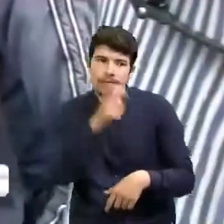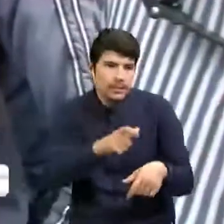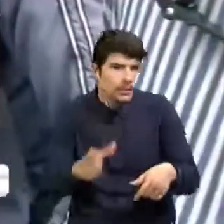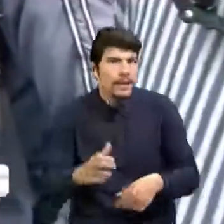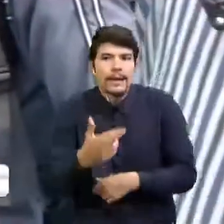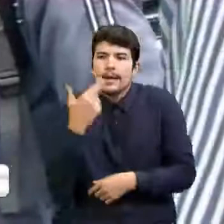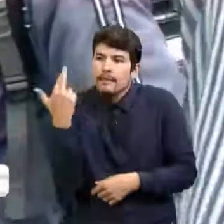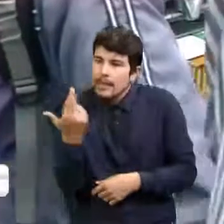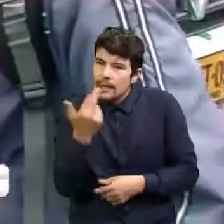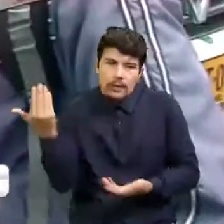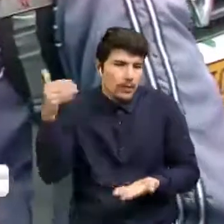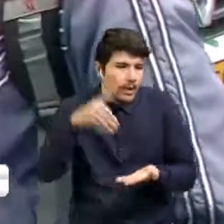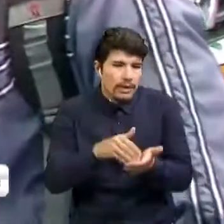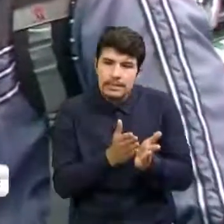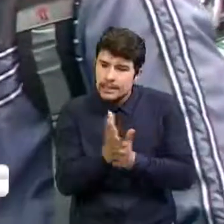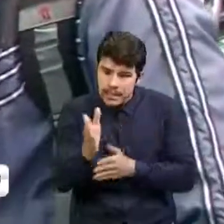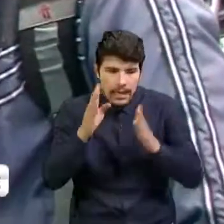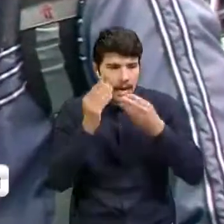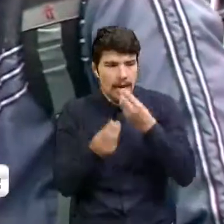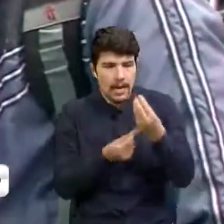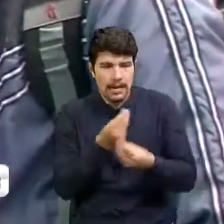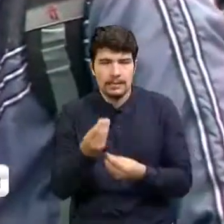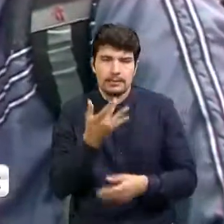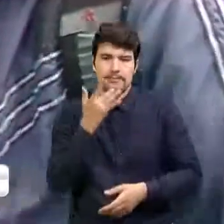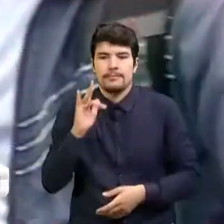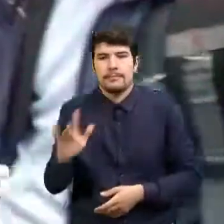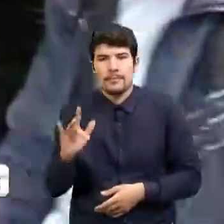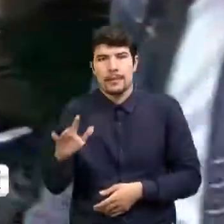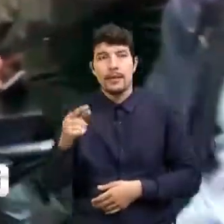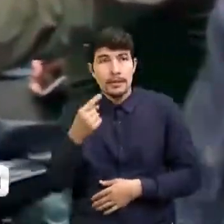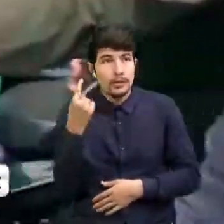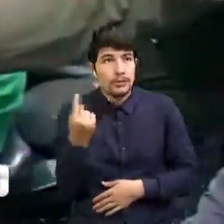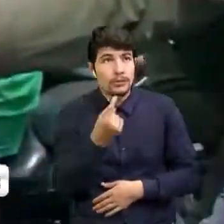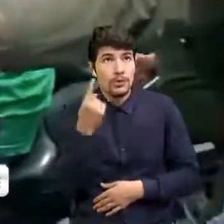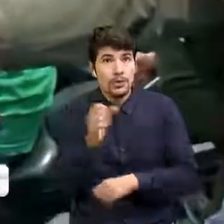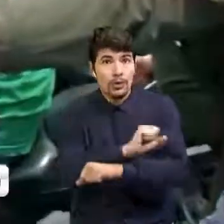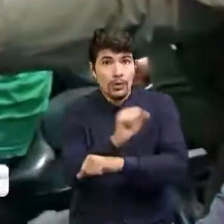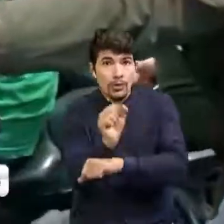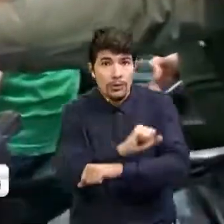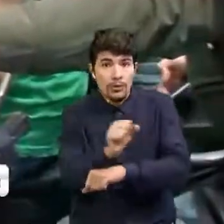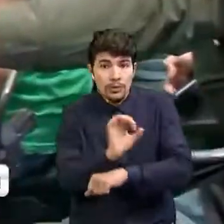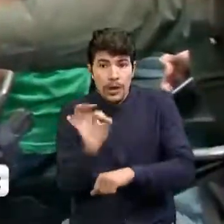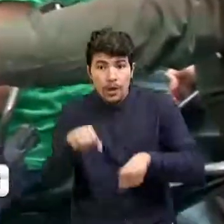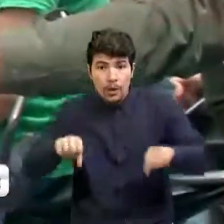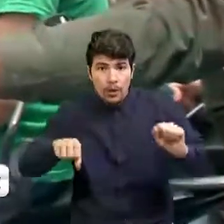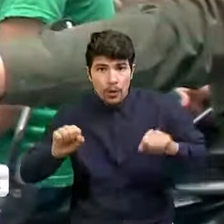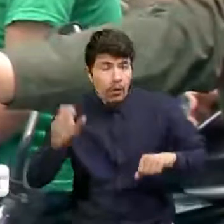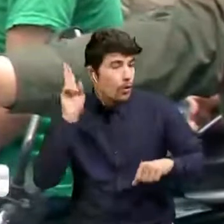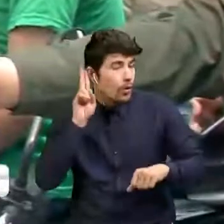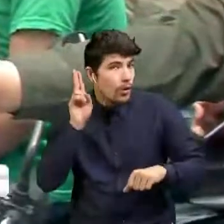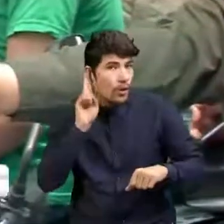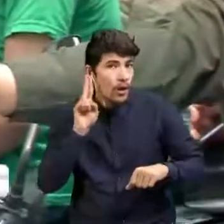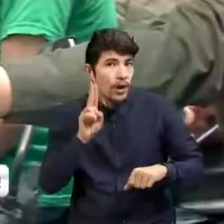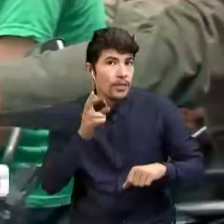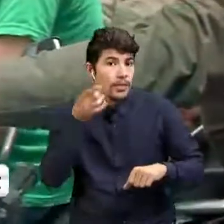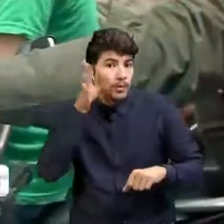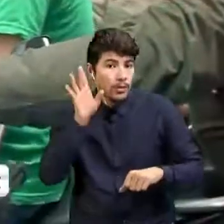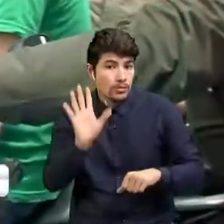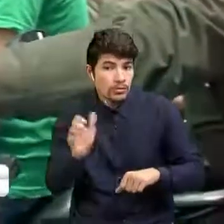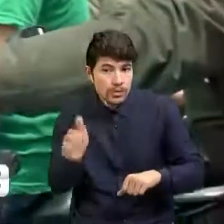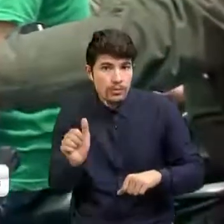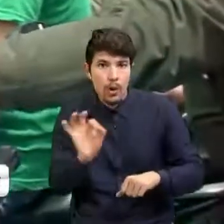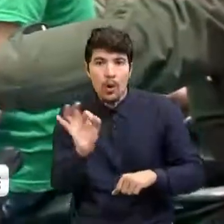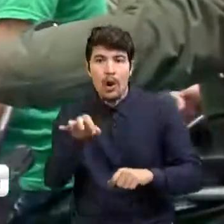gente sigue haciéndolo. Y desafortunadamente no es solamente el que conduce en estado de embriaguez, sino que puede afectar a otras personas,